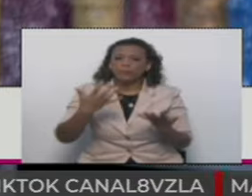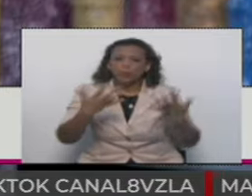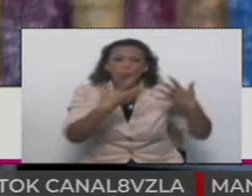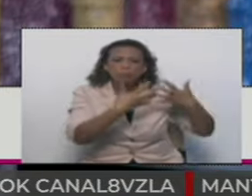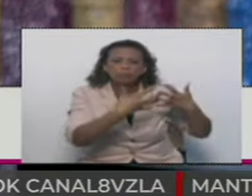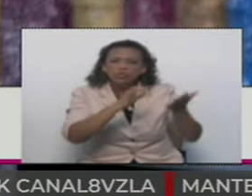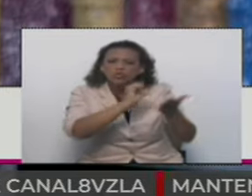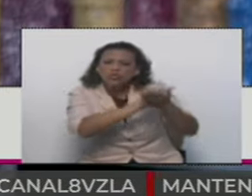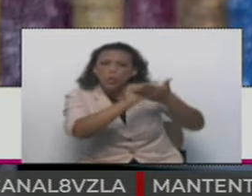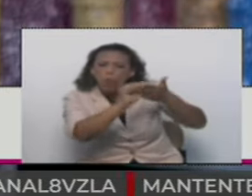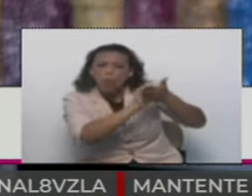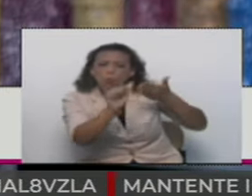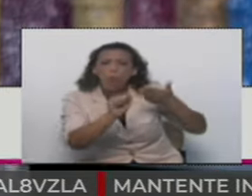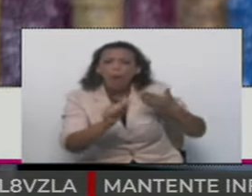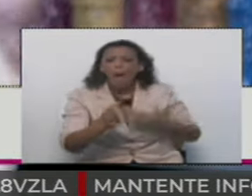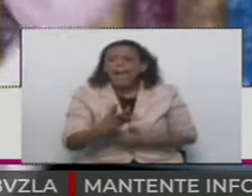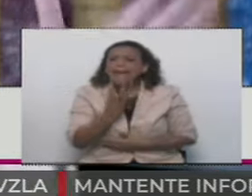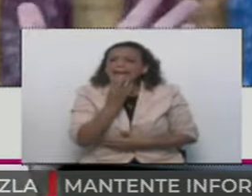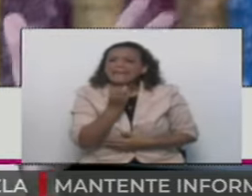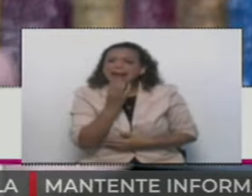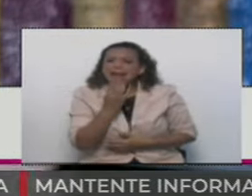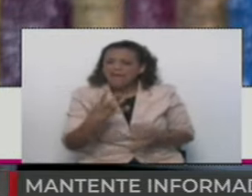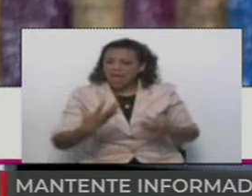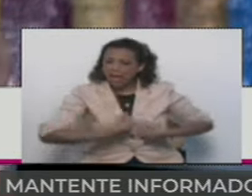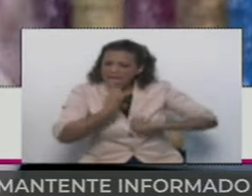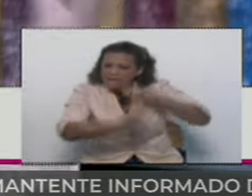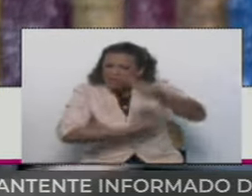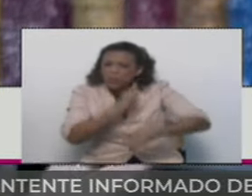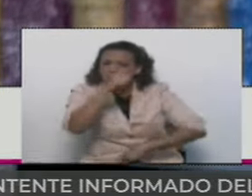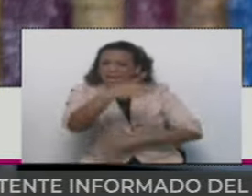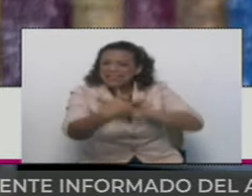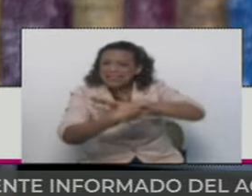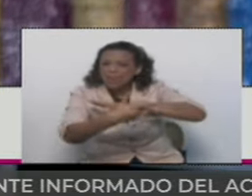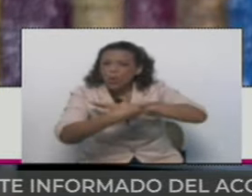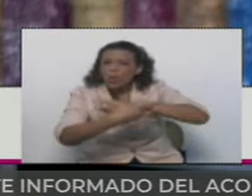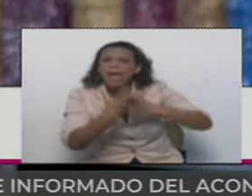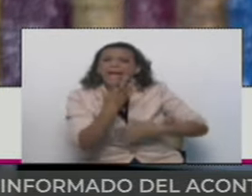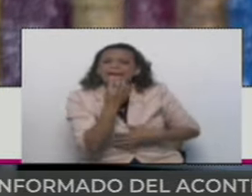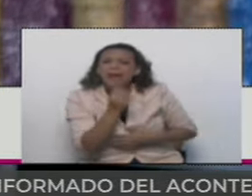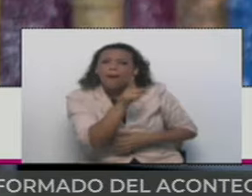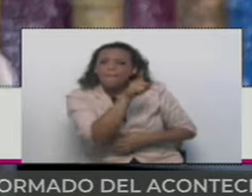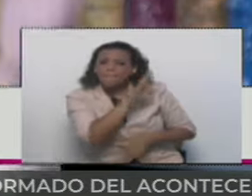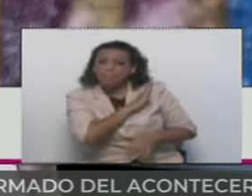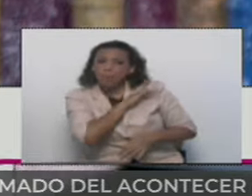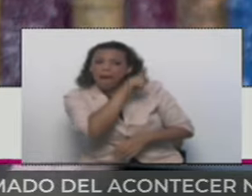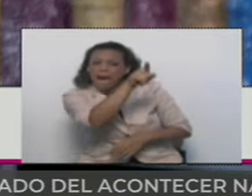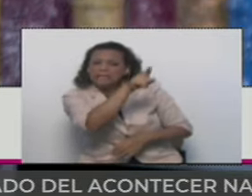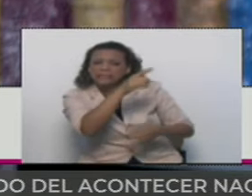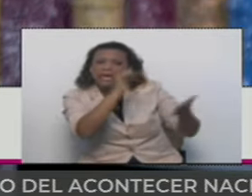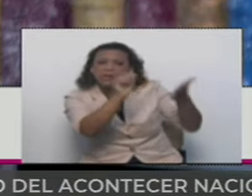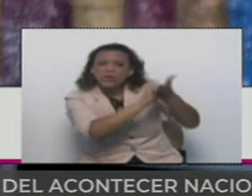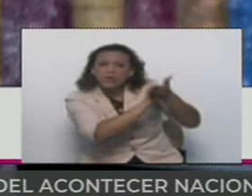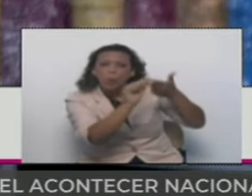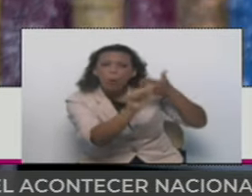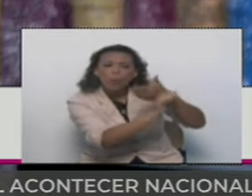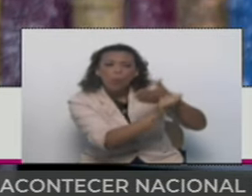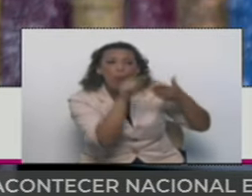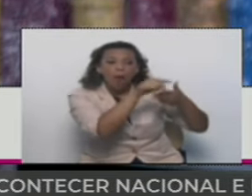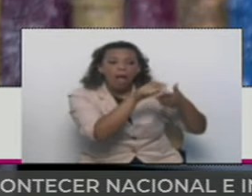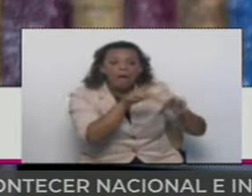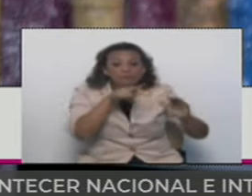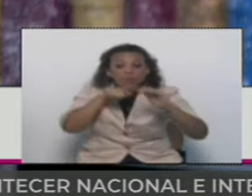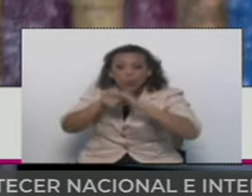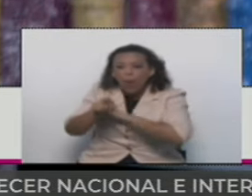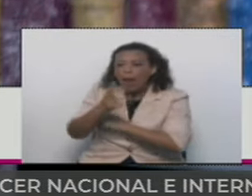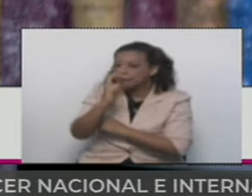para el espionaje. Algo que ellos han espiado a muchísima gente alrededor del mundo, miles de personas. Y